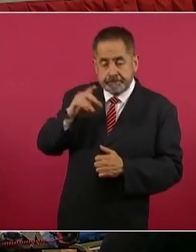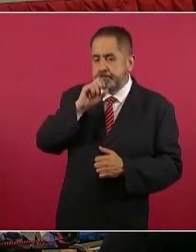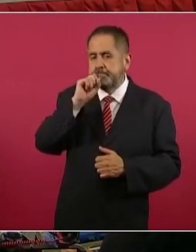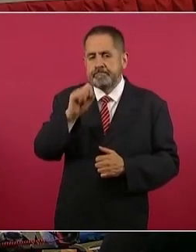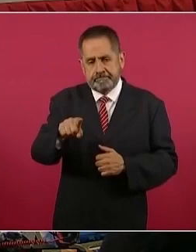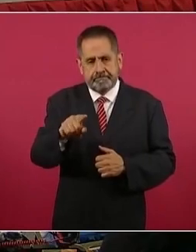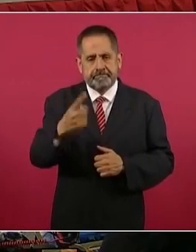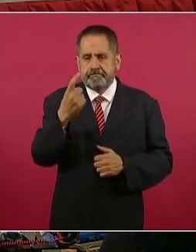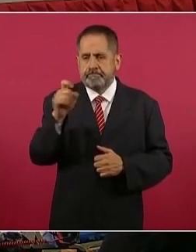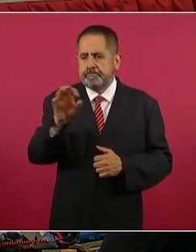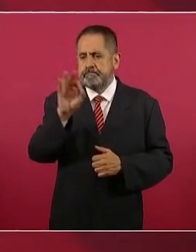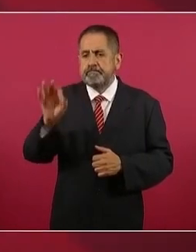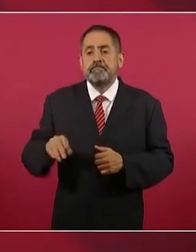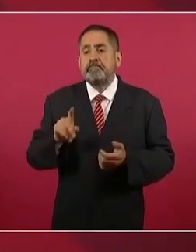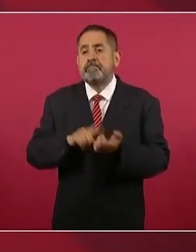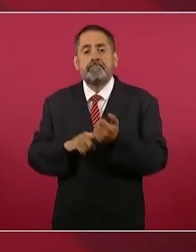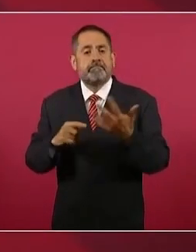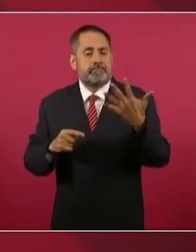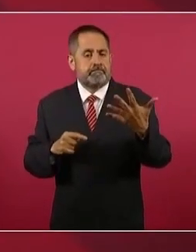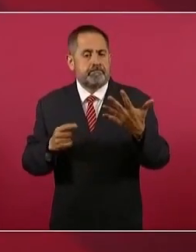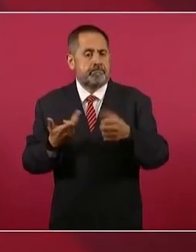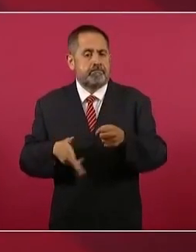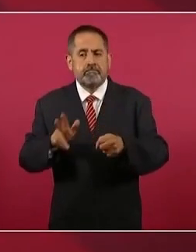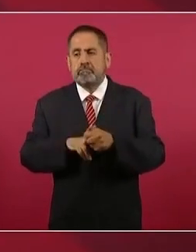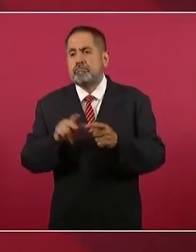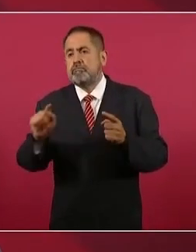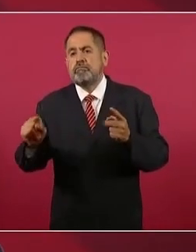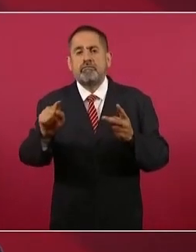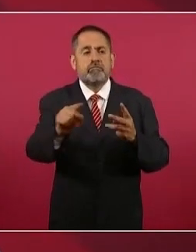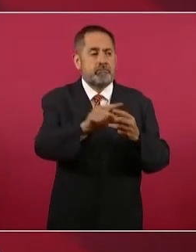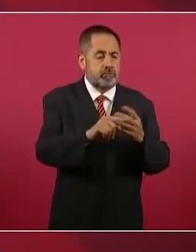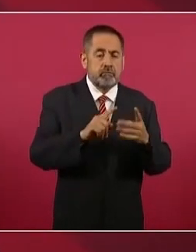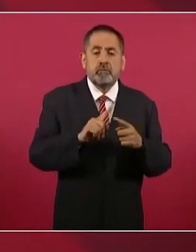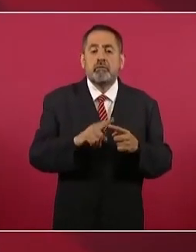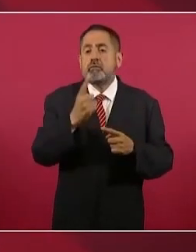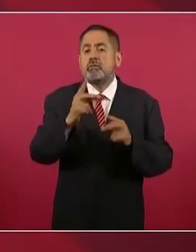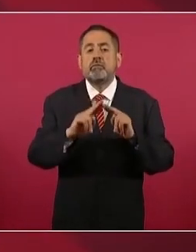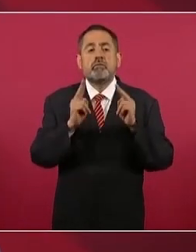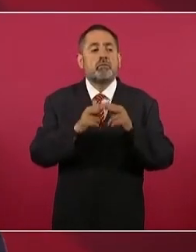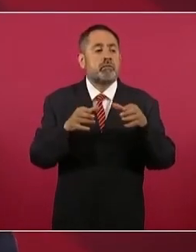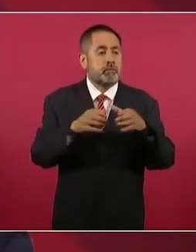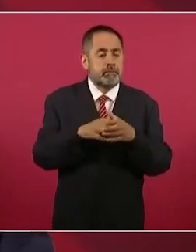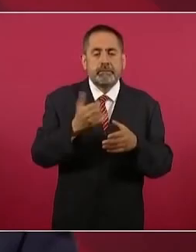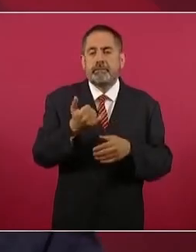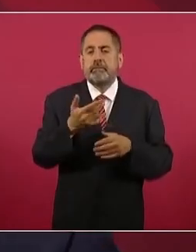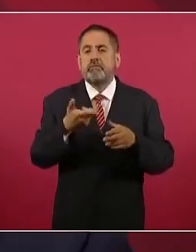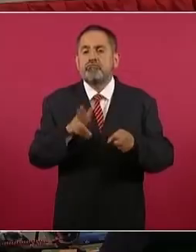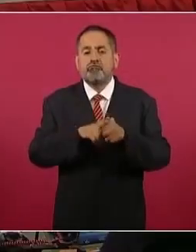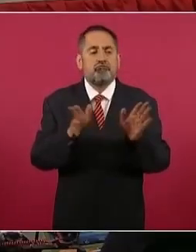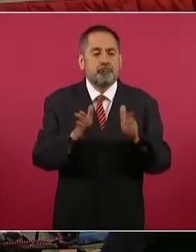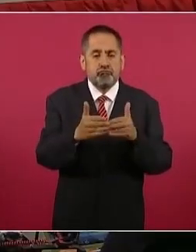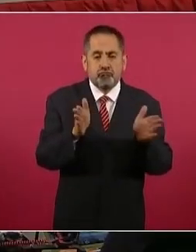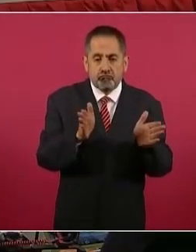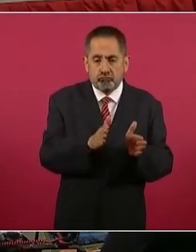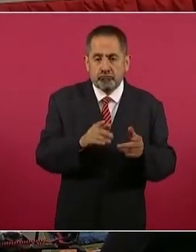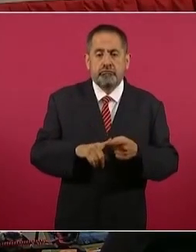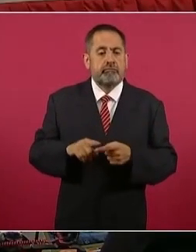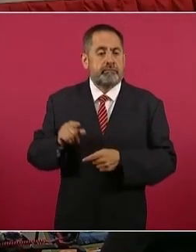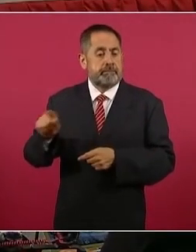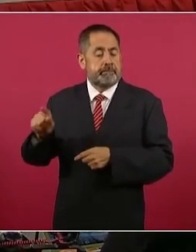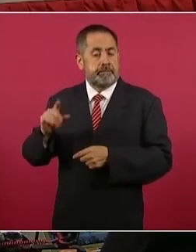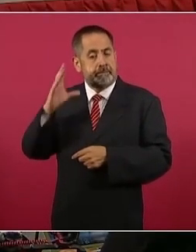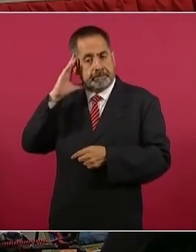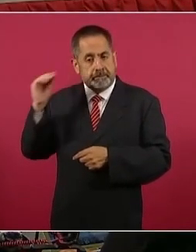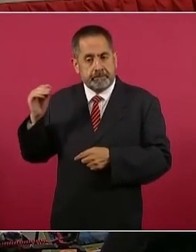unidades en los cinco hospitales una unidad de especialidad médica y los 131 centros de salud en el caso de especialistas estamos en